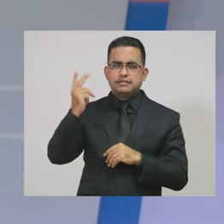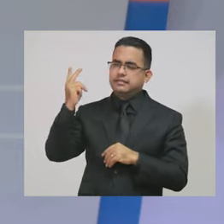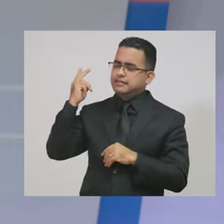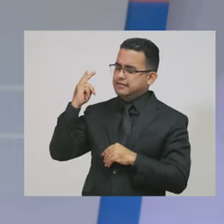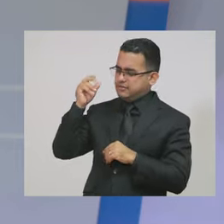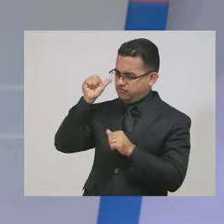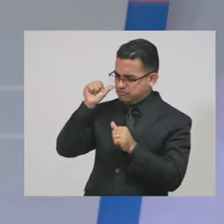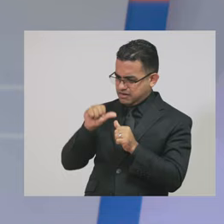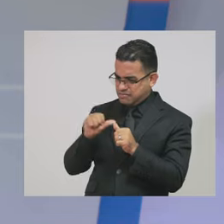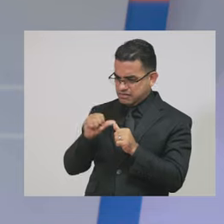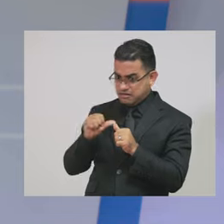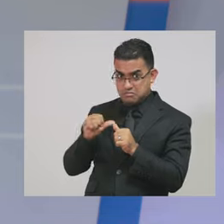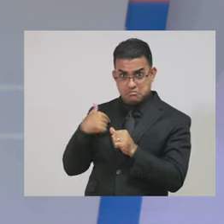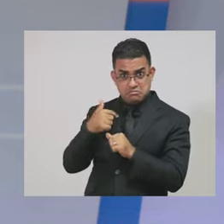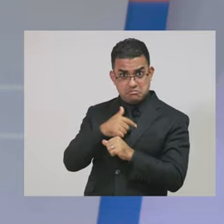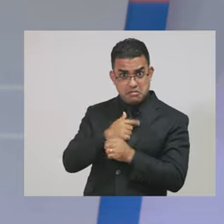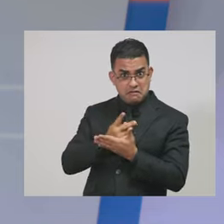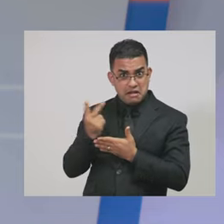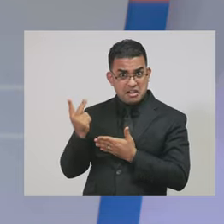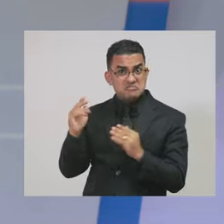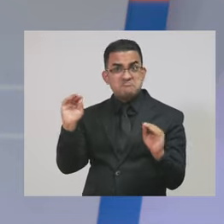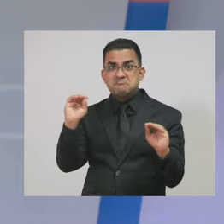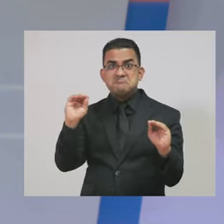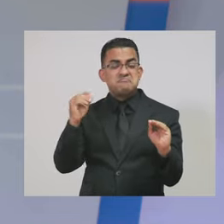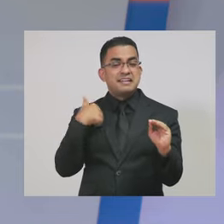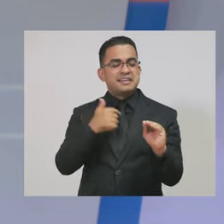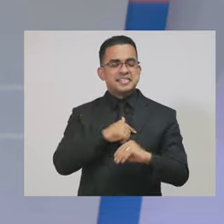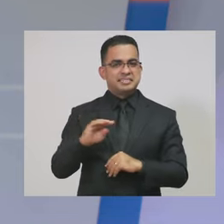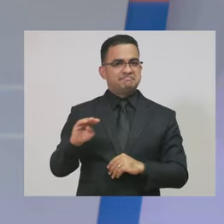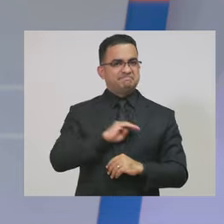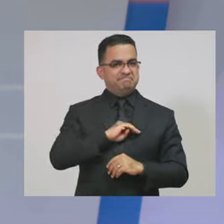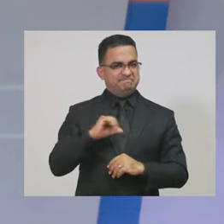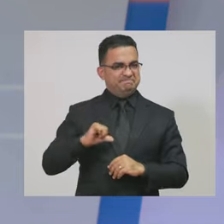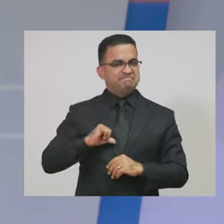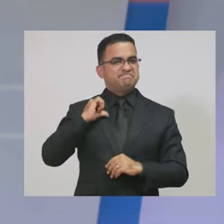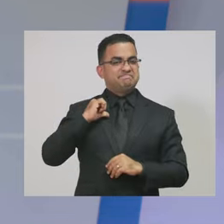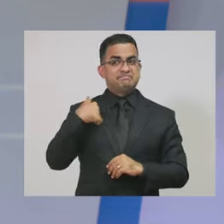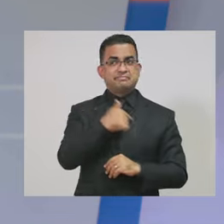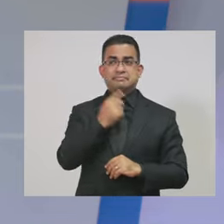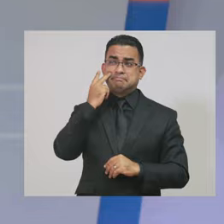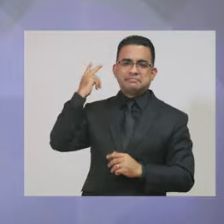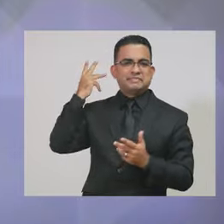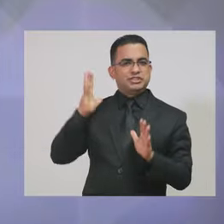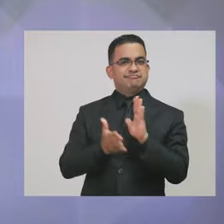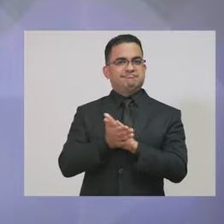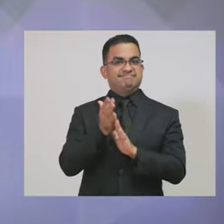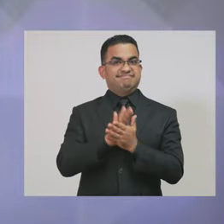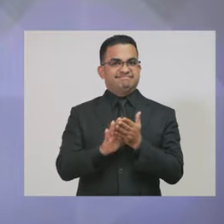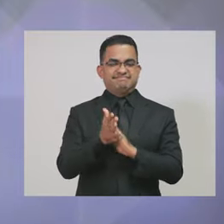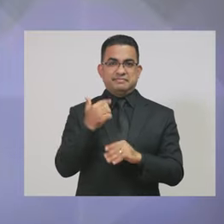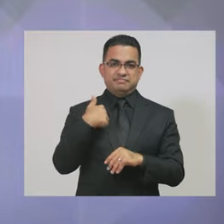y recordemos que nada de esto nos venció ante monos de lo único y memorables que somos la